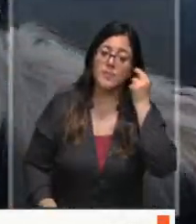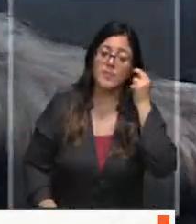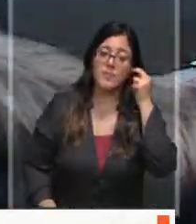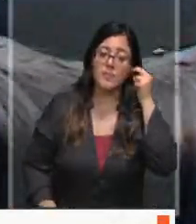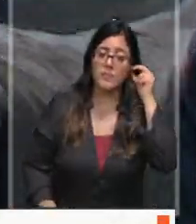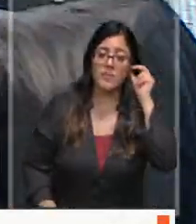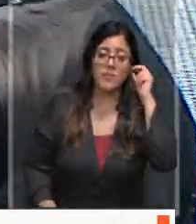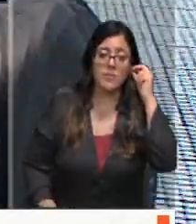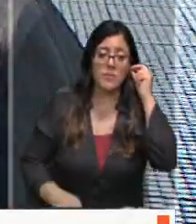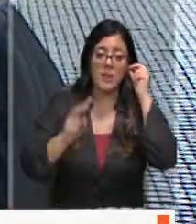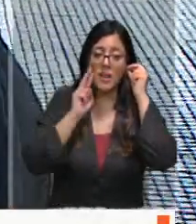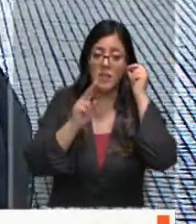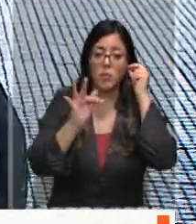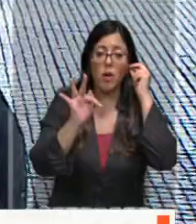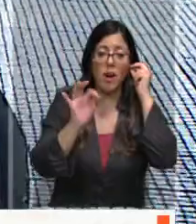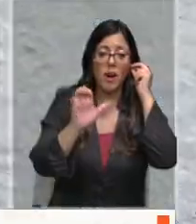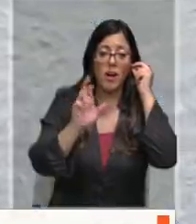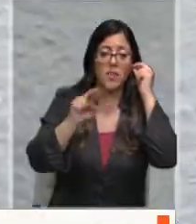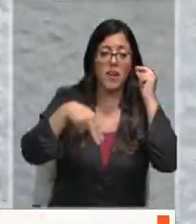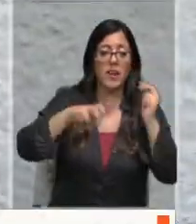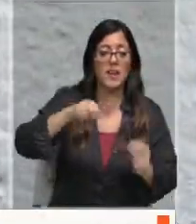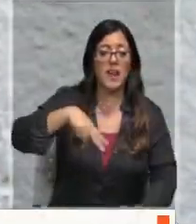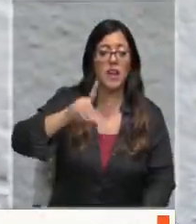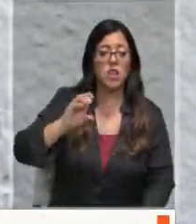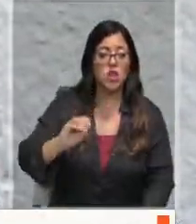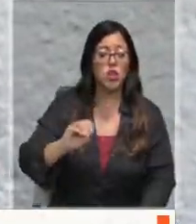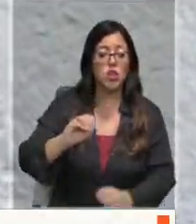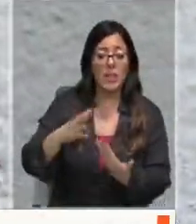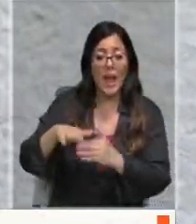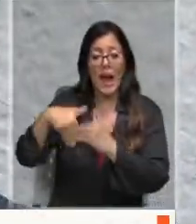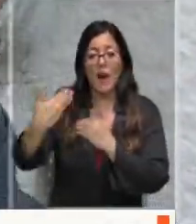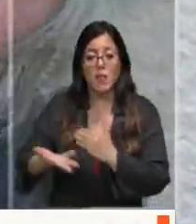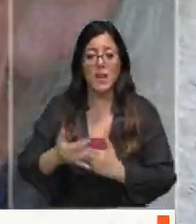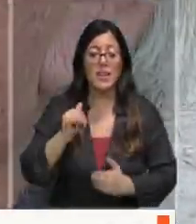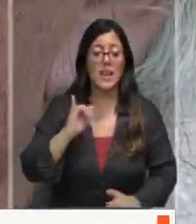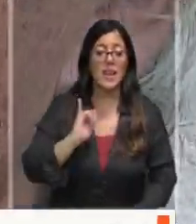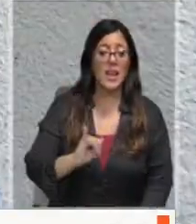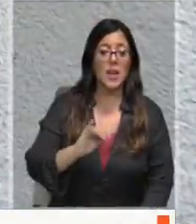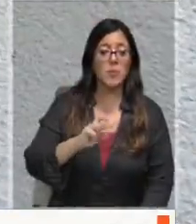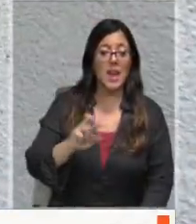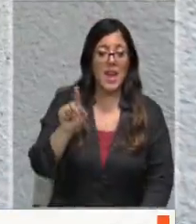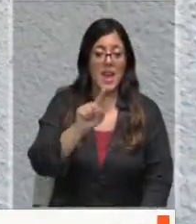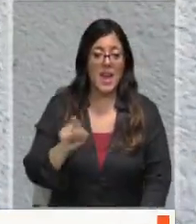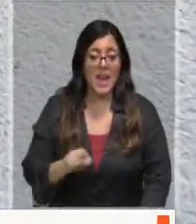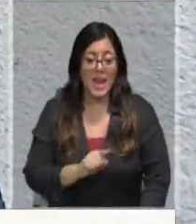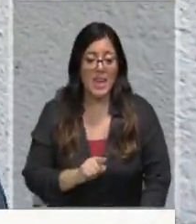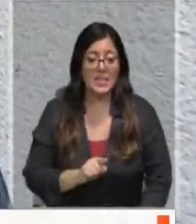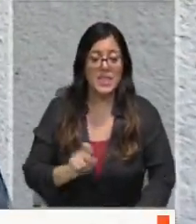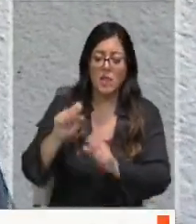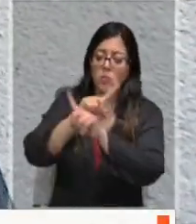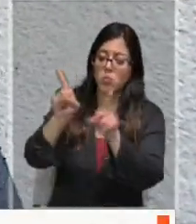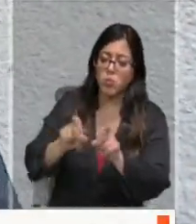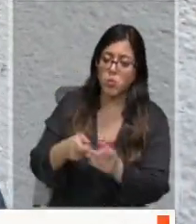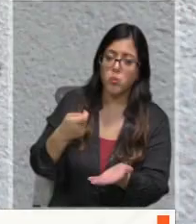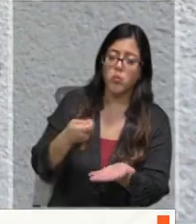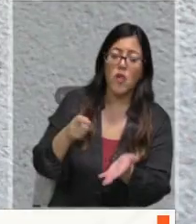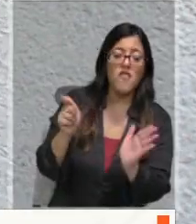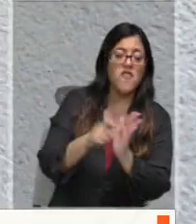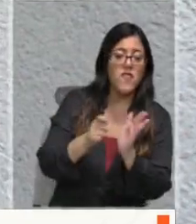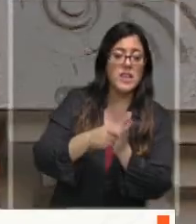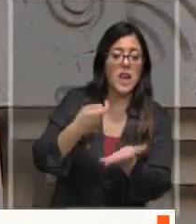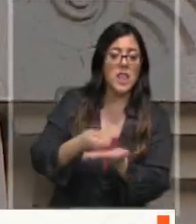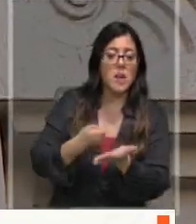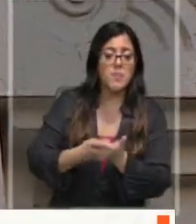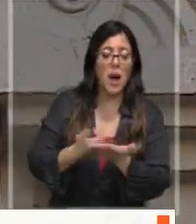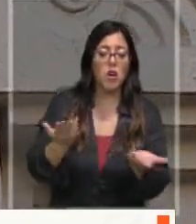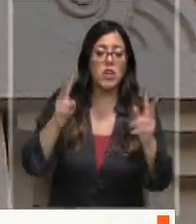Encontramos a Fernando saliendo del Instituto de Previsión Social en Santiago Centro, tras preguntar por su fecha de pago del bono de